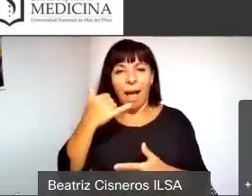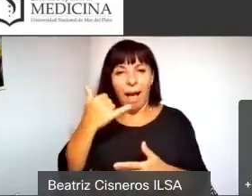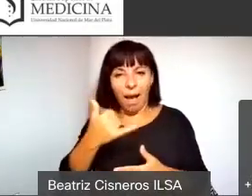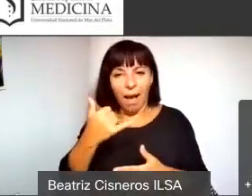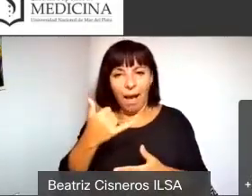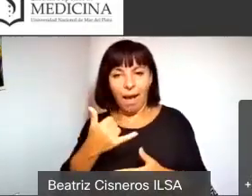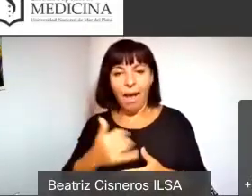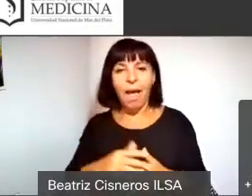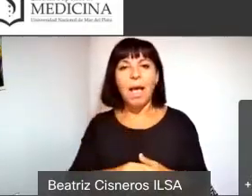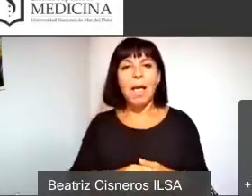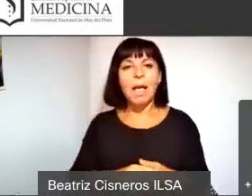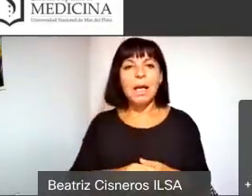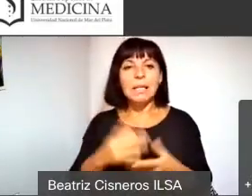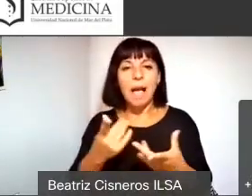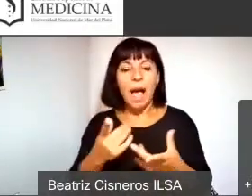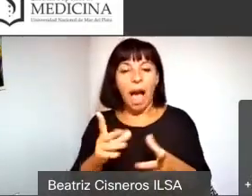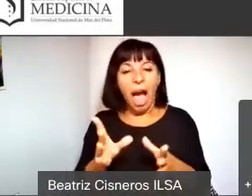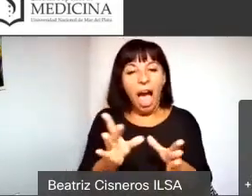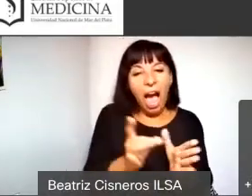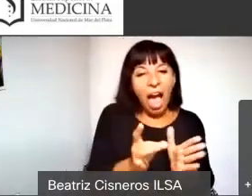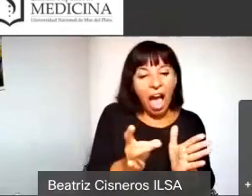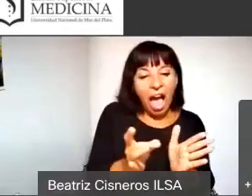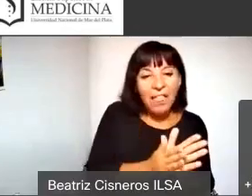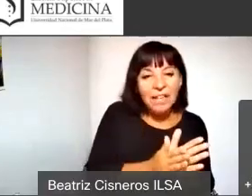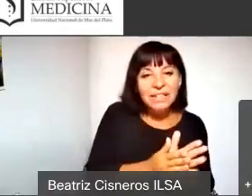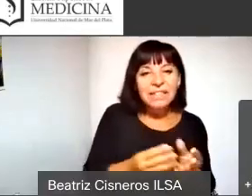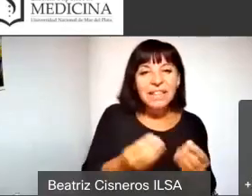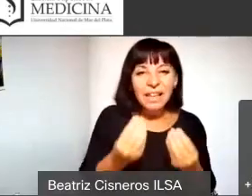permiten adherirse entre ellas.